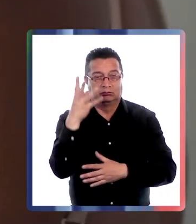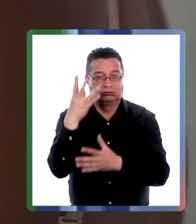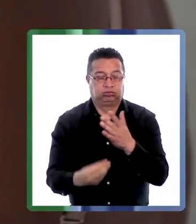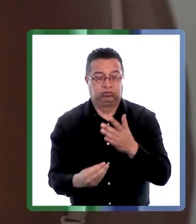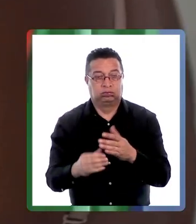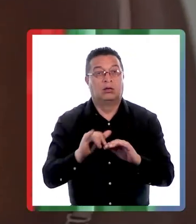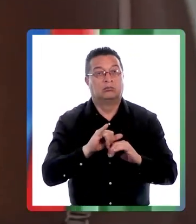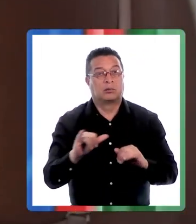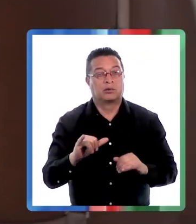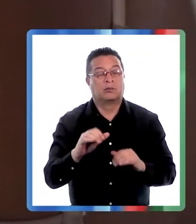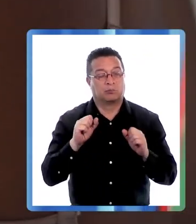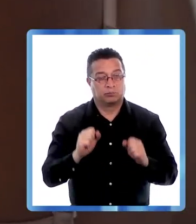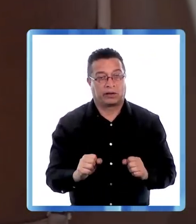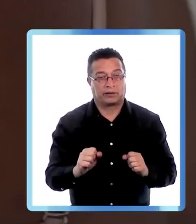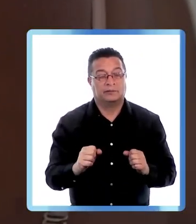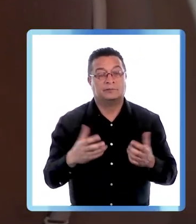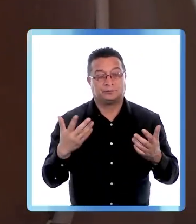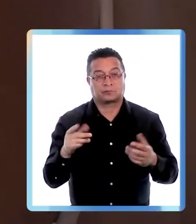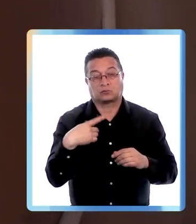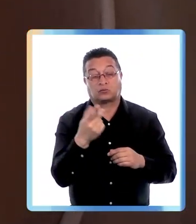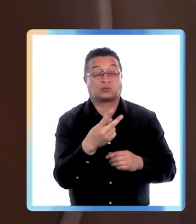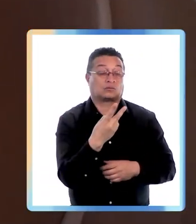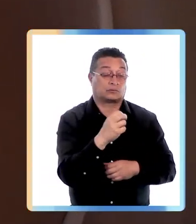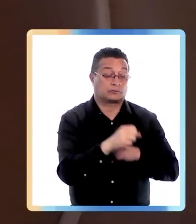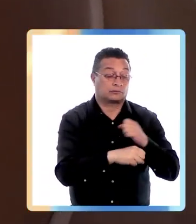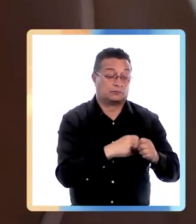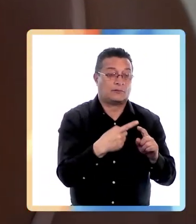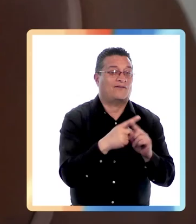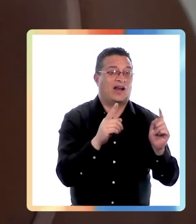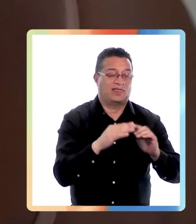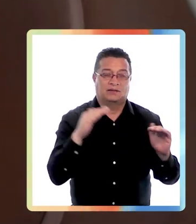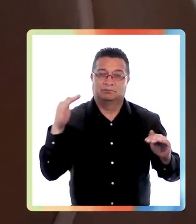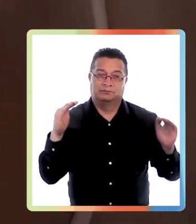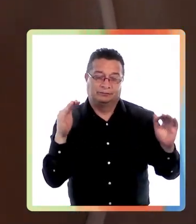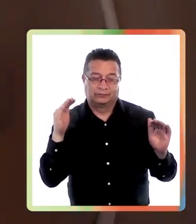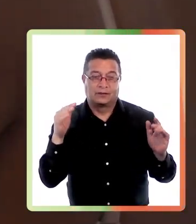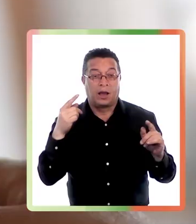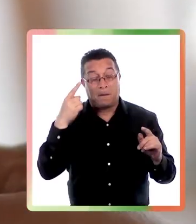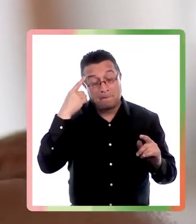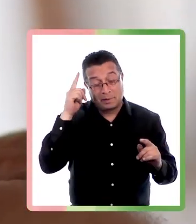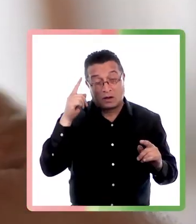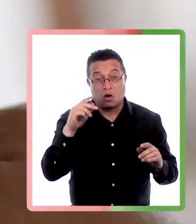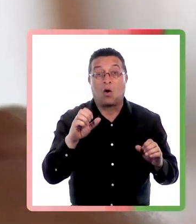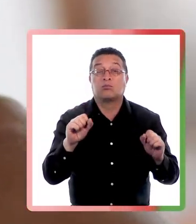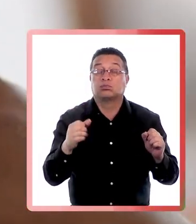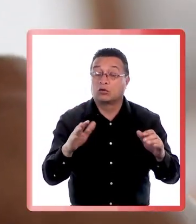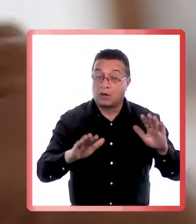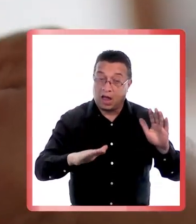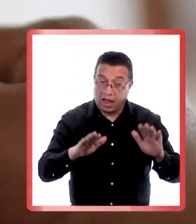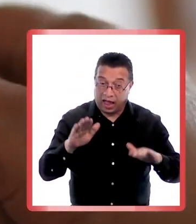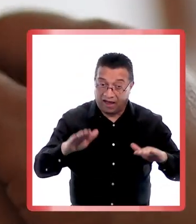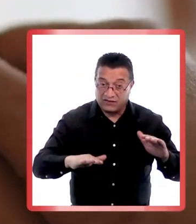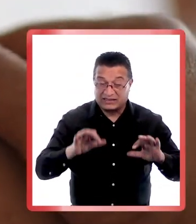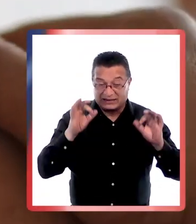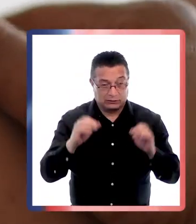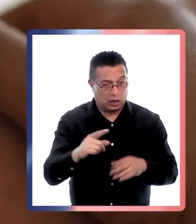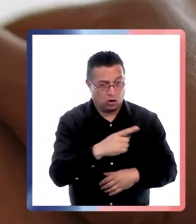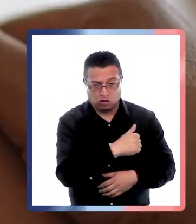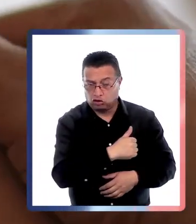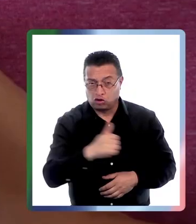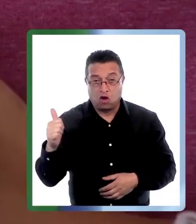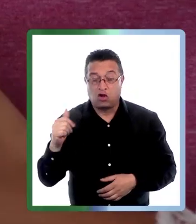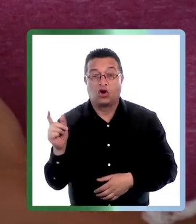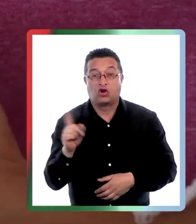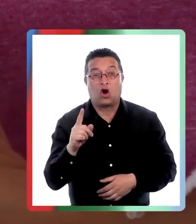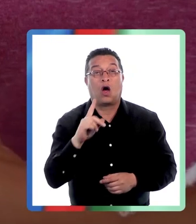menopáusico post-quimioterapia que una paciente de 20 y tantos. Claro. Pero de nuevo es probabilidad. Uno no sabe